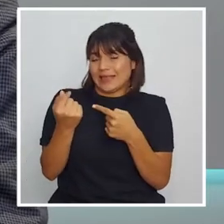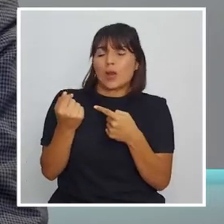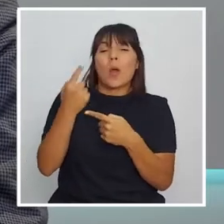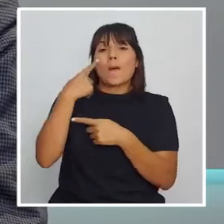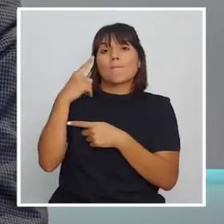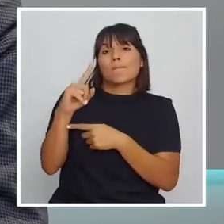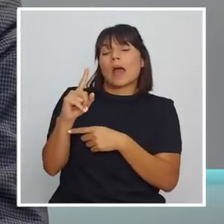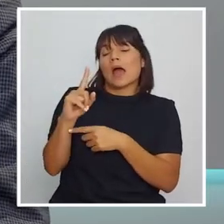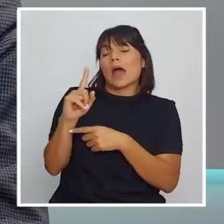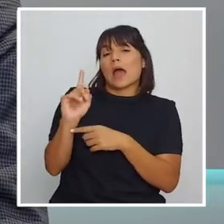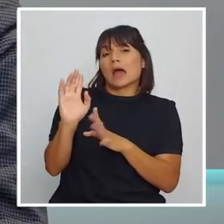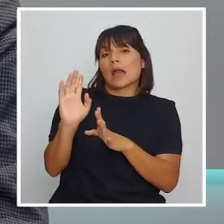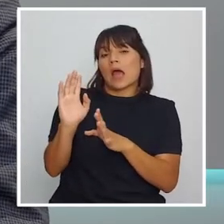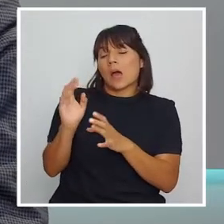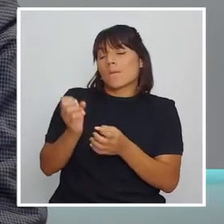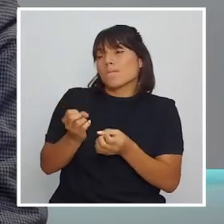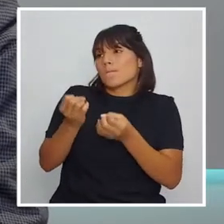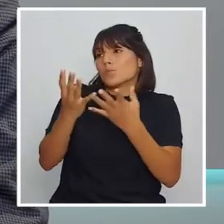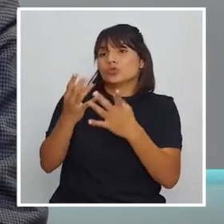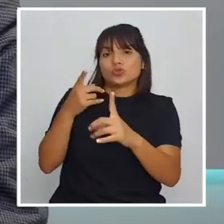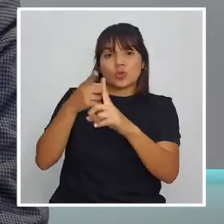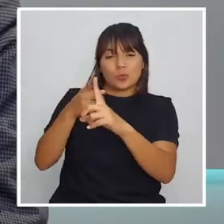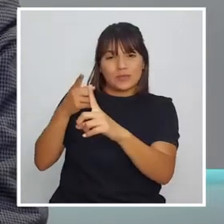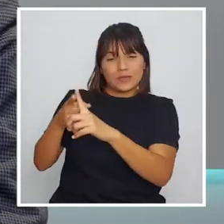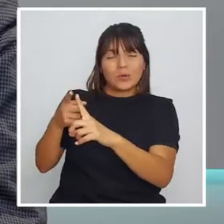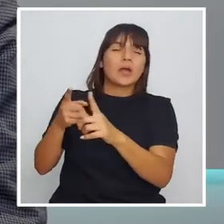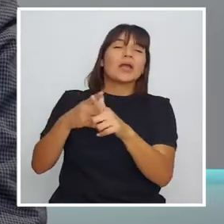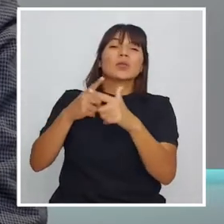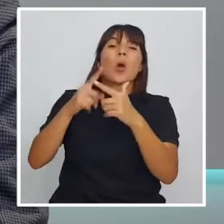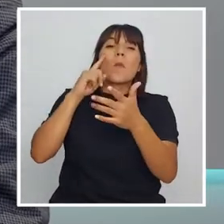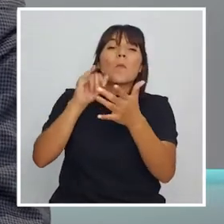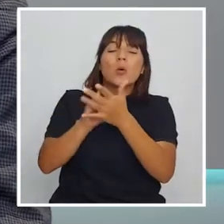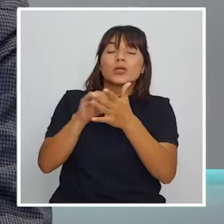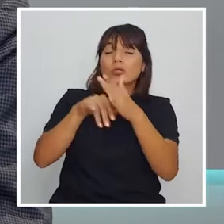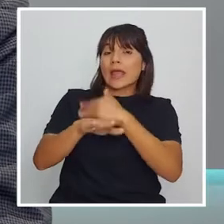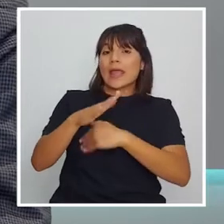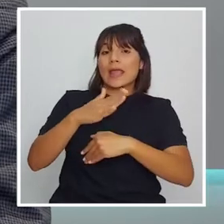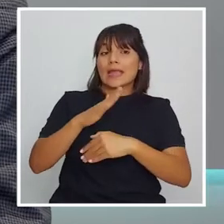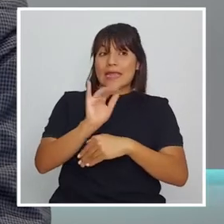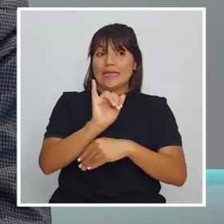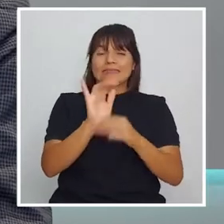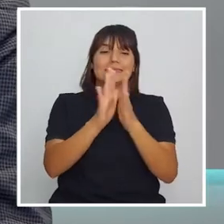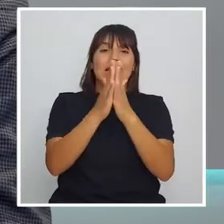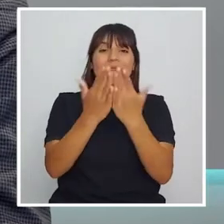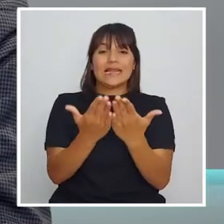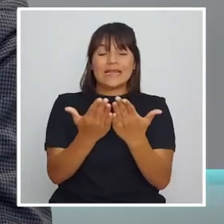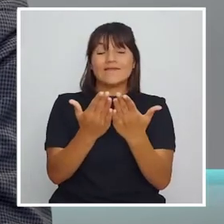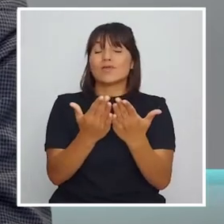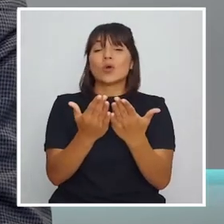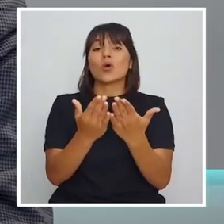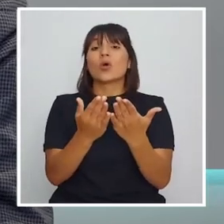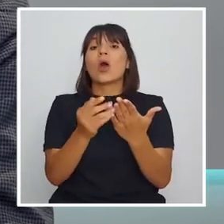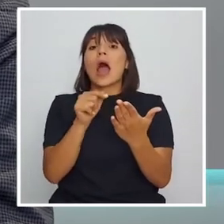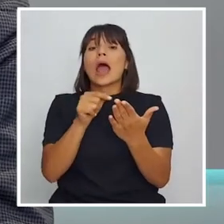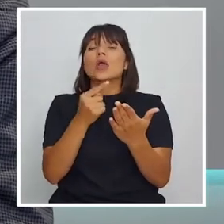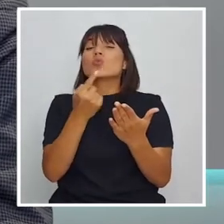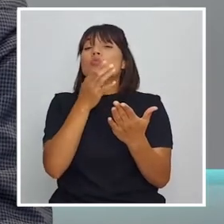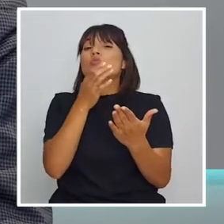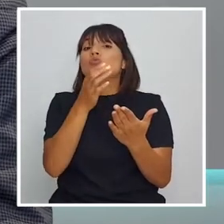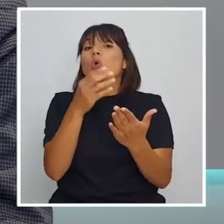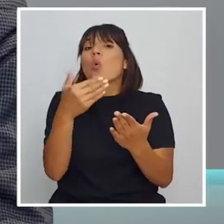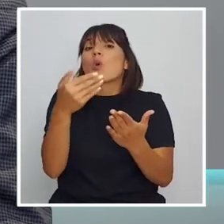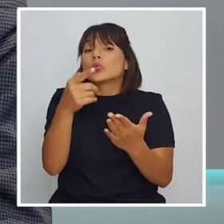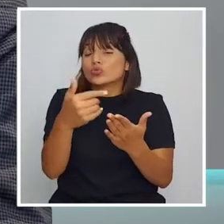muchos fines. Por eso en este libro digital, uno de los consejos que damos es que cuando uno tiene un gasto importante, un gasto de